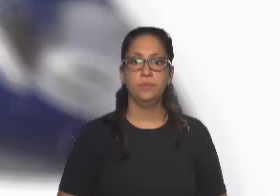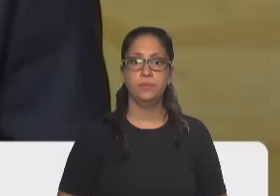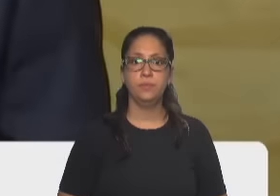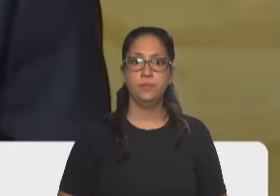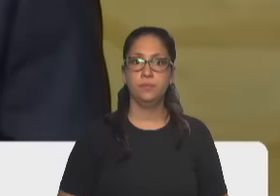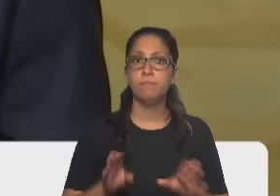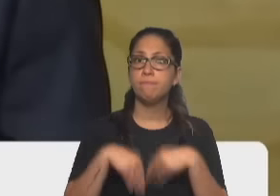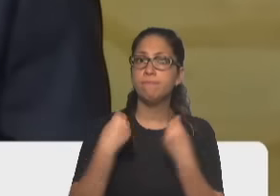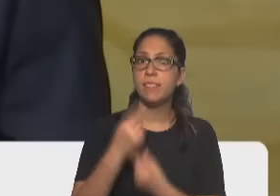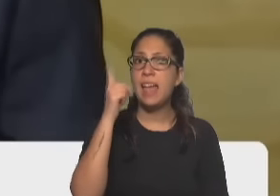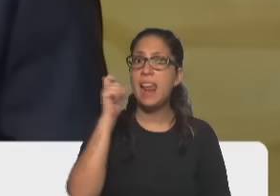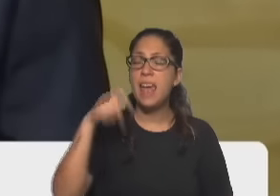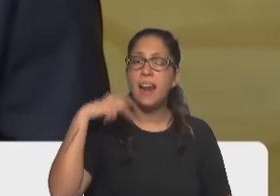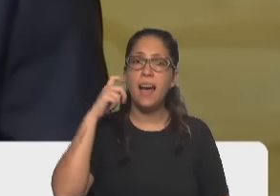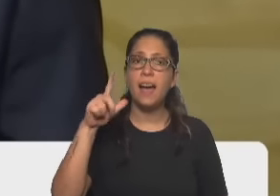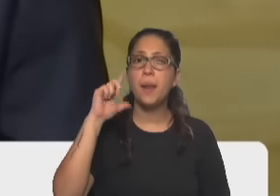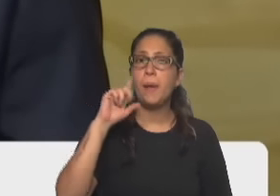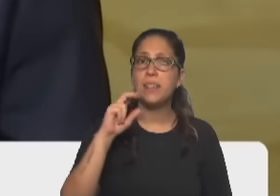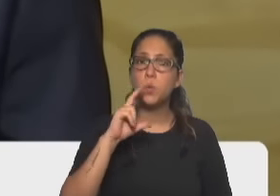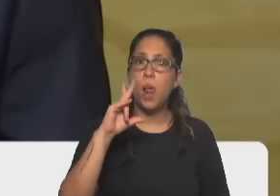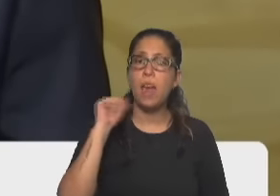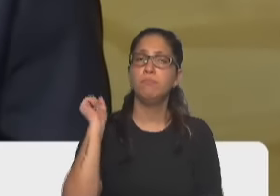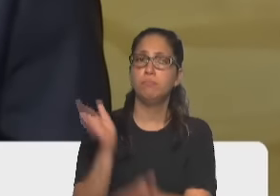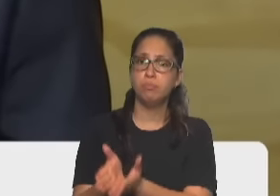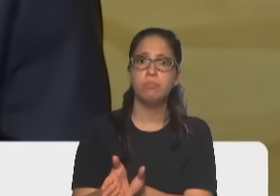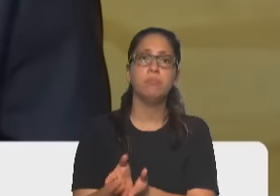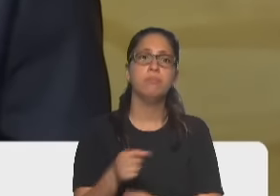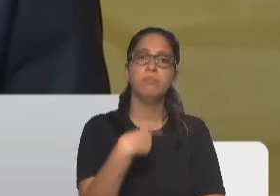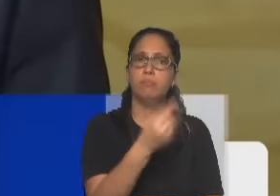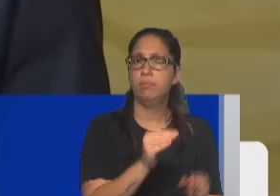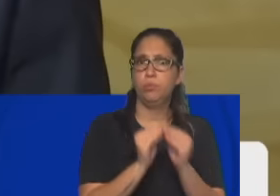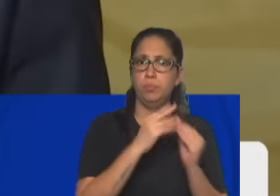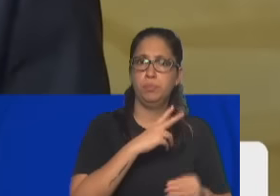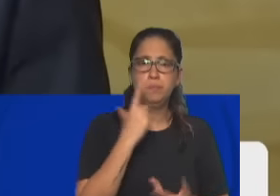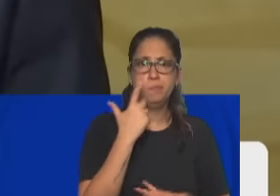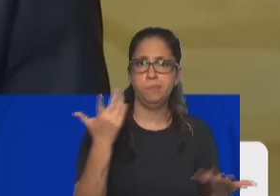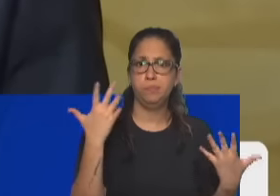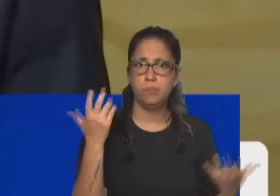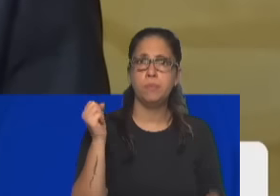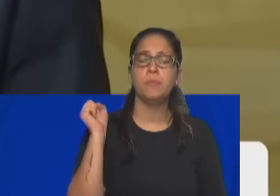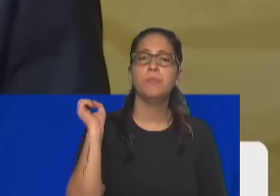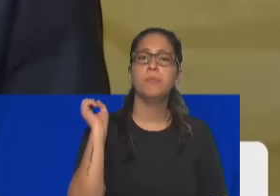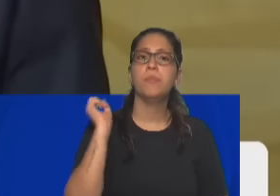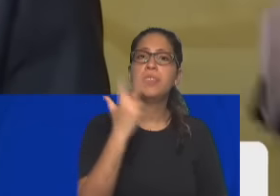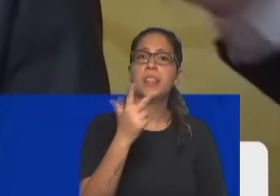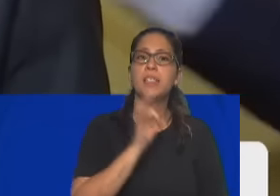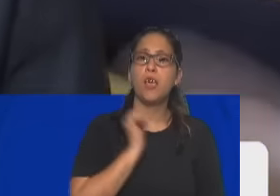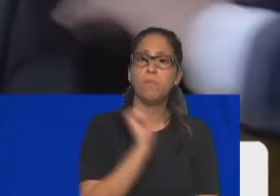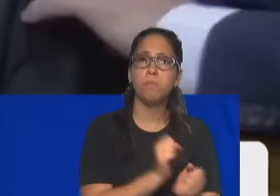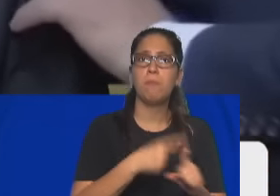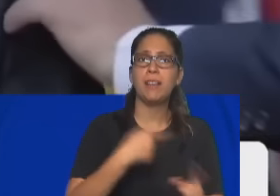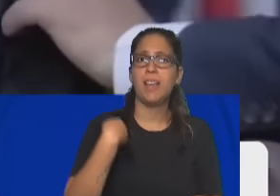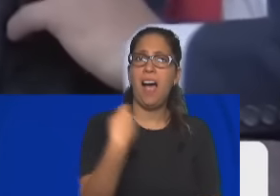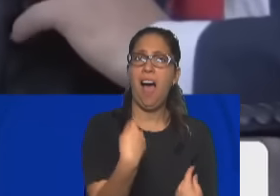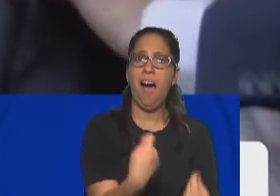se resuelve condenar a lean Ángel Valenzuela cuyas demás circunstancias personales son de conocimiento en autos a la pena de 3 años de prisión en suspensio y costas por ser autor